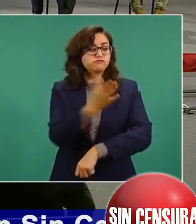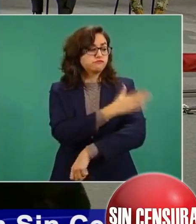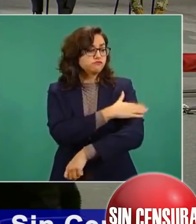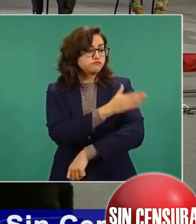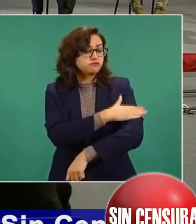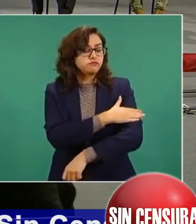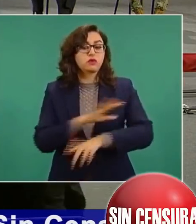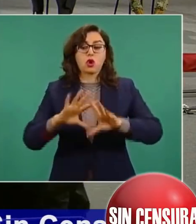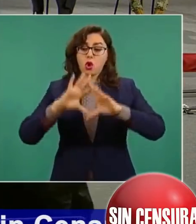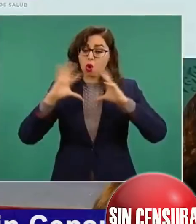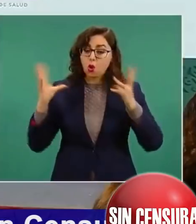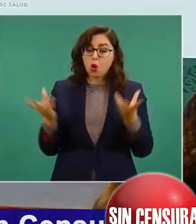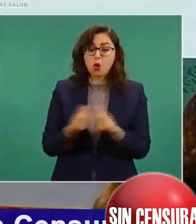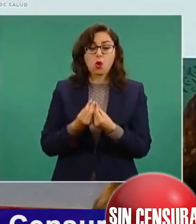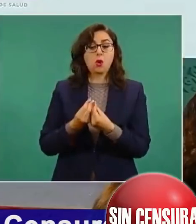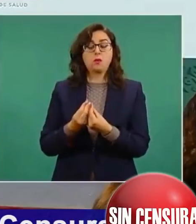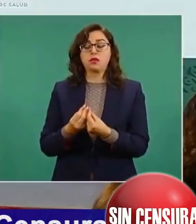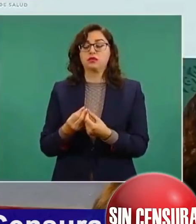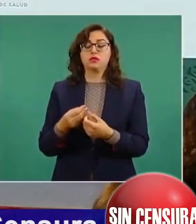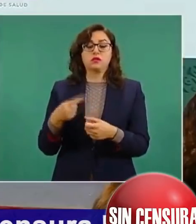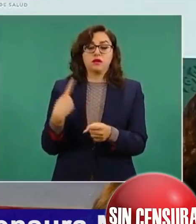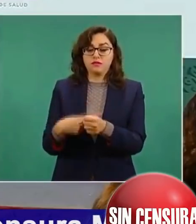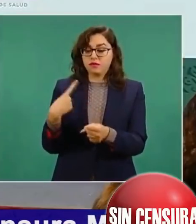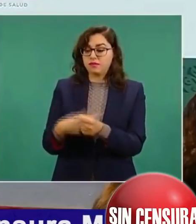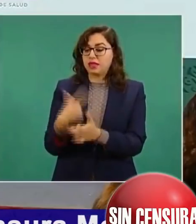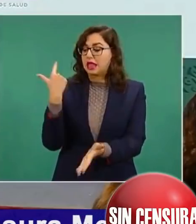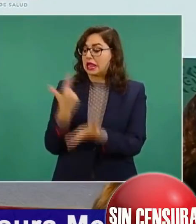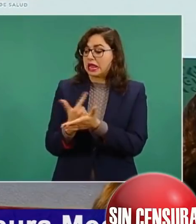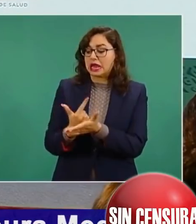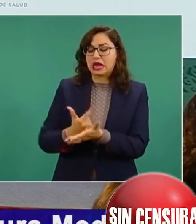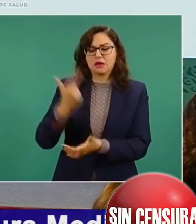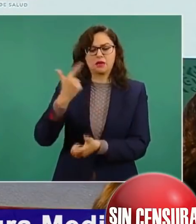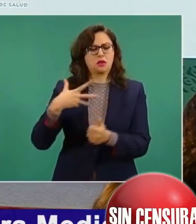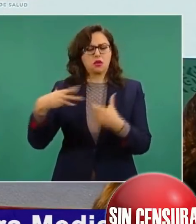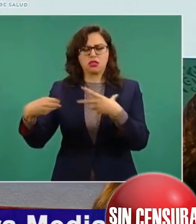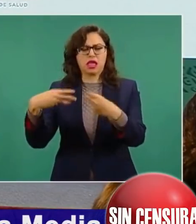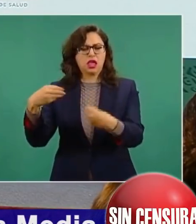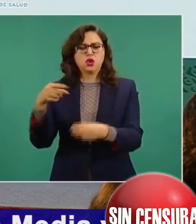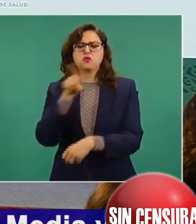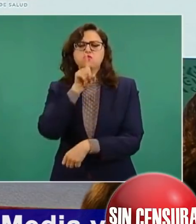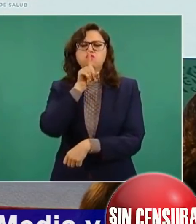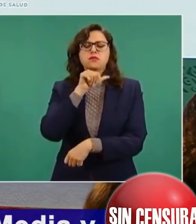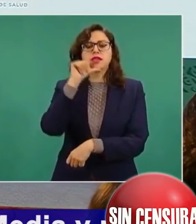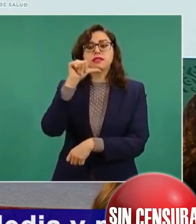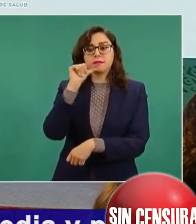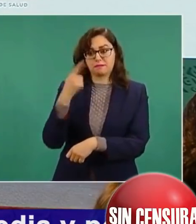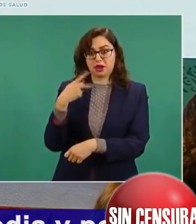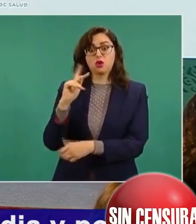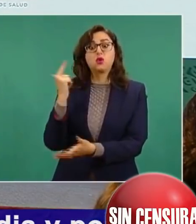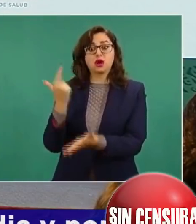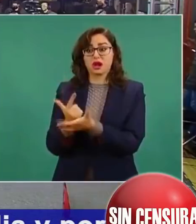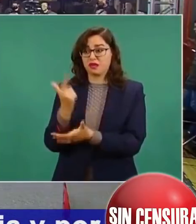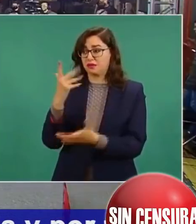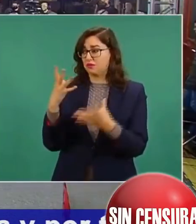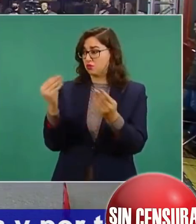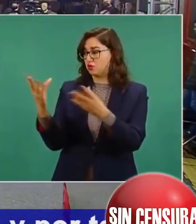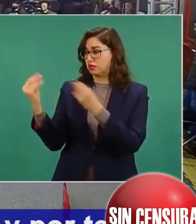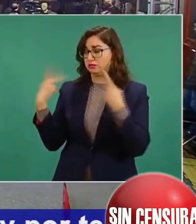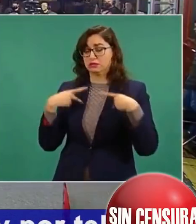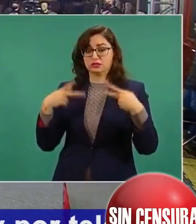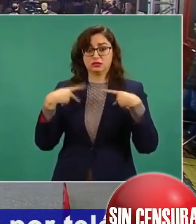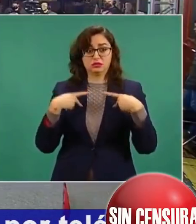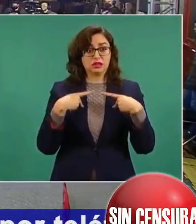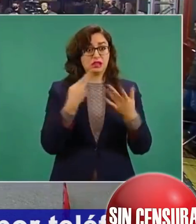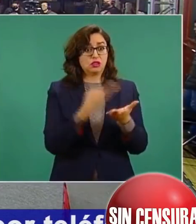enfermedades crónicas no transmisibles, estas enfermedades juegan un papel muy importante en el daño. Entonces, el segundo